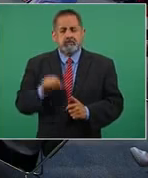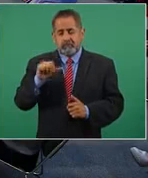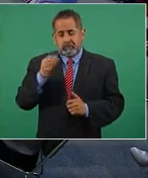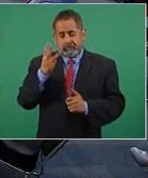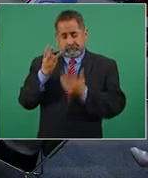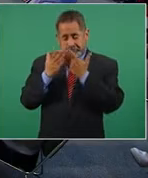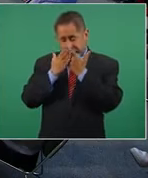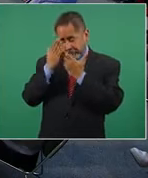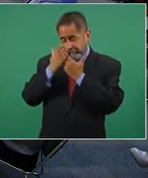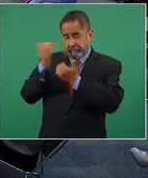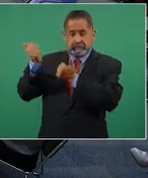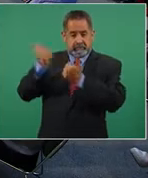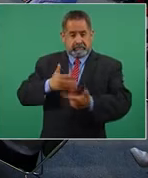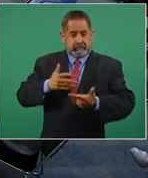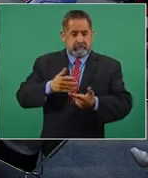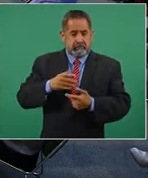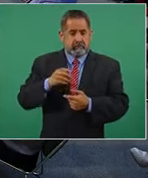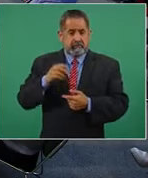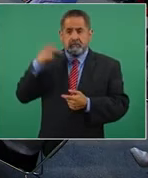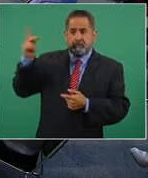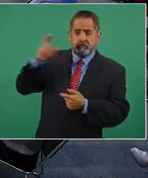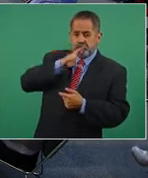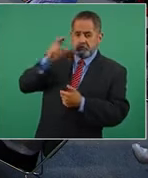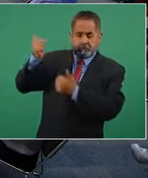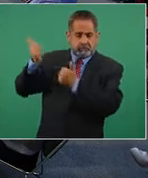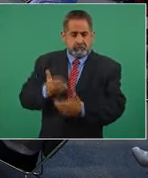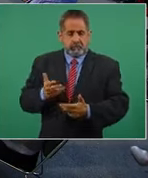3 de la mañana llegaron a Sputnik.